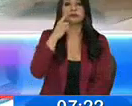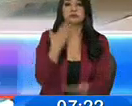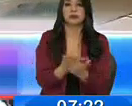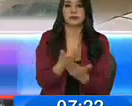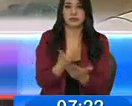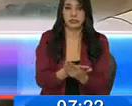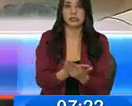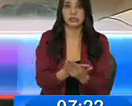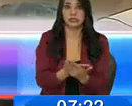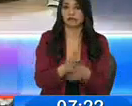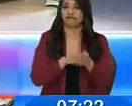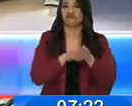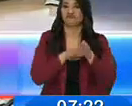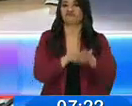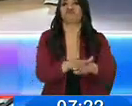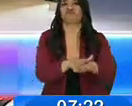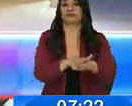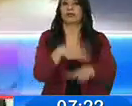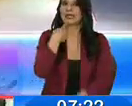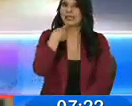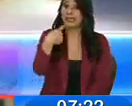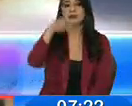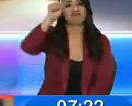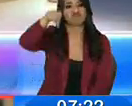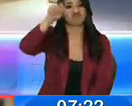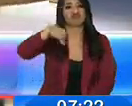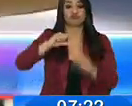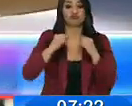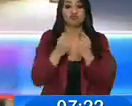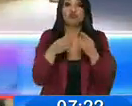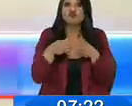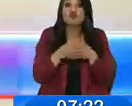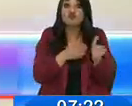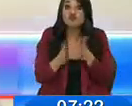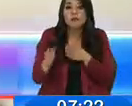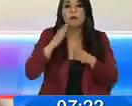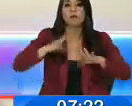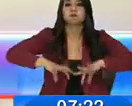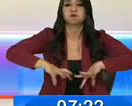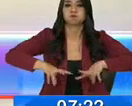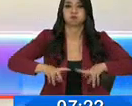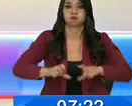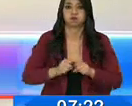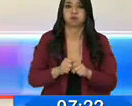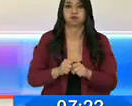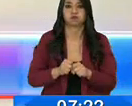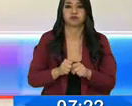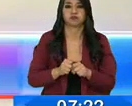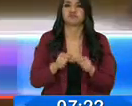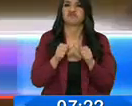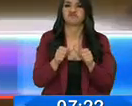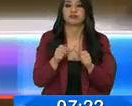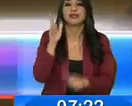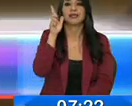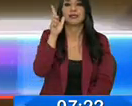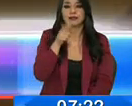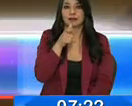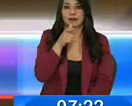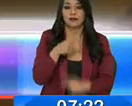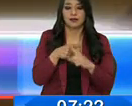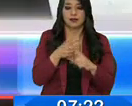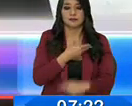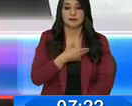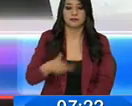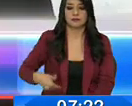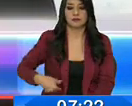cuales ha reforzado su teoría sobre la existencia de un entramado de corrupción que habría estado dirigido por el expresidente Rafael